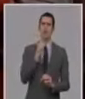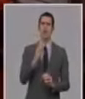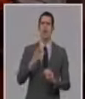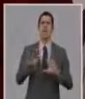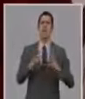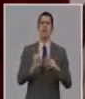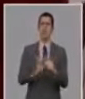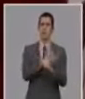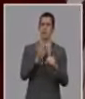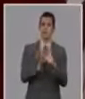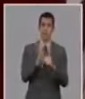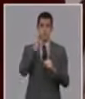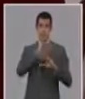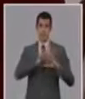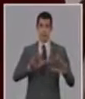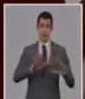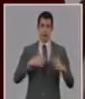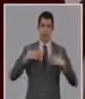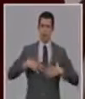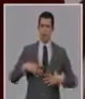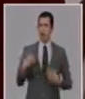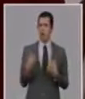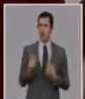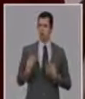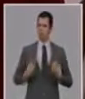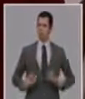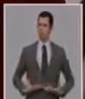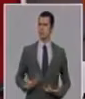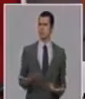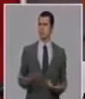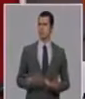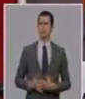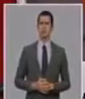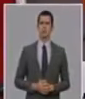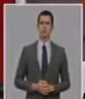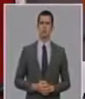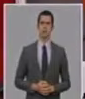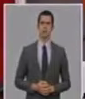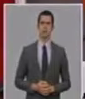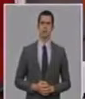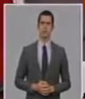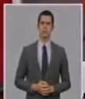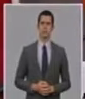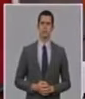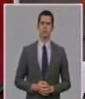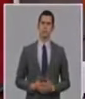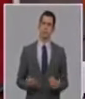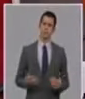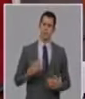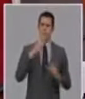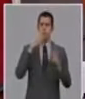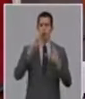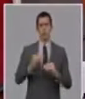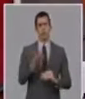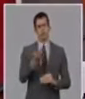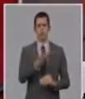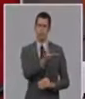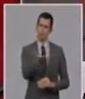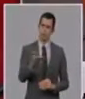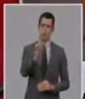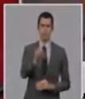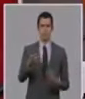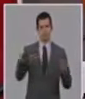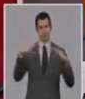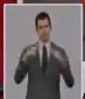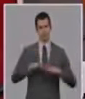de la enfermedad después de que ya salieron de alta. Sí, bueno, Randy, buenas noches a ti, a todos los televidentes, radio oyentes. Bueno, estábamos